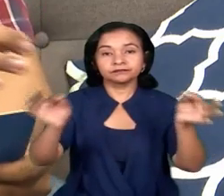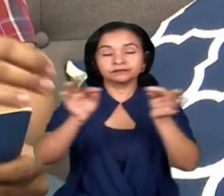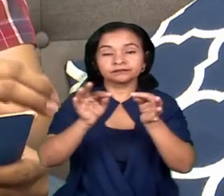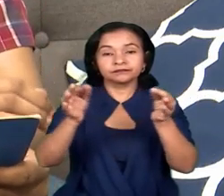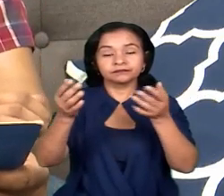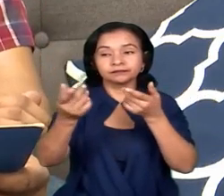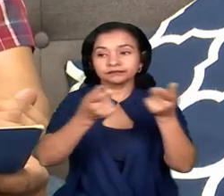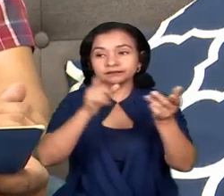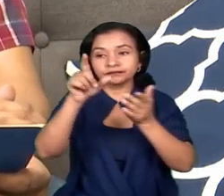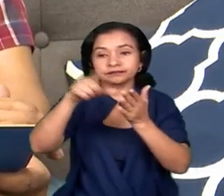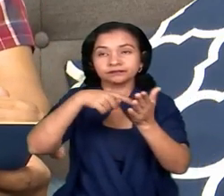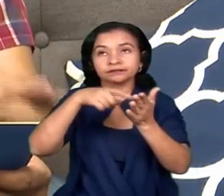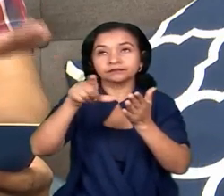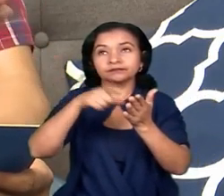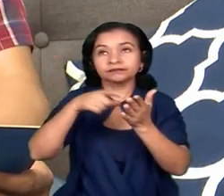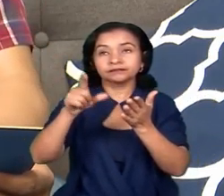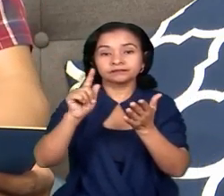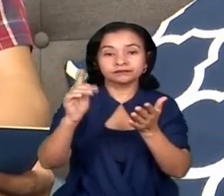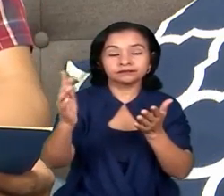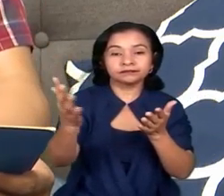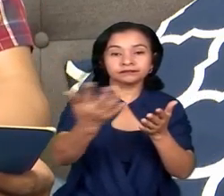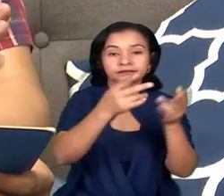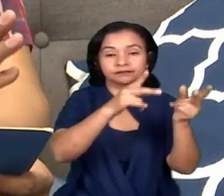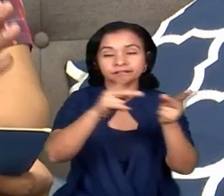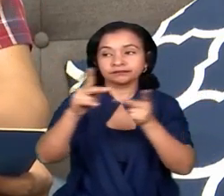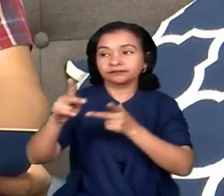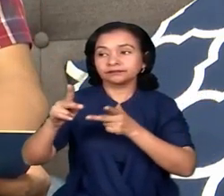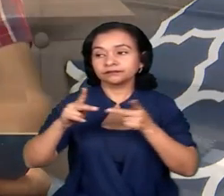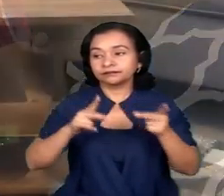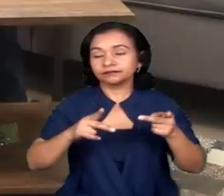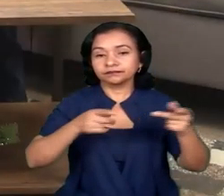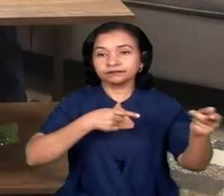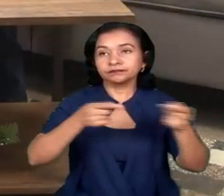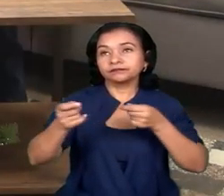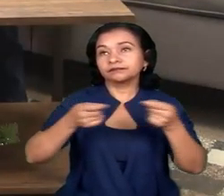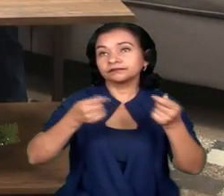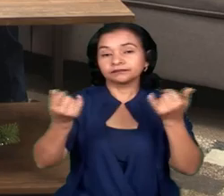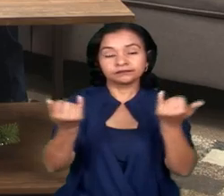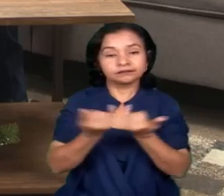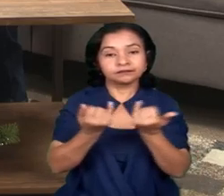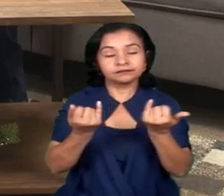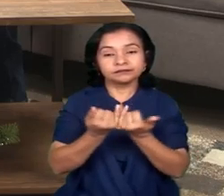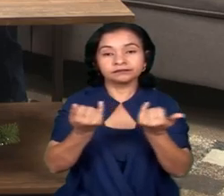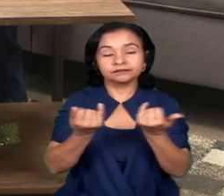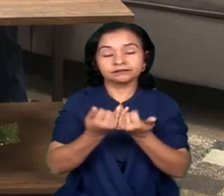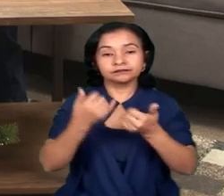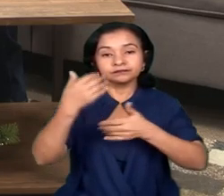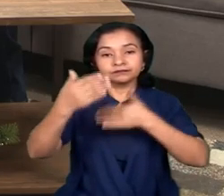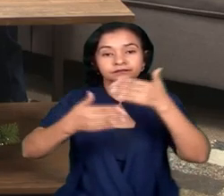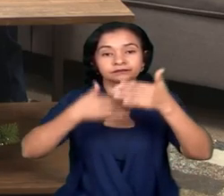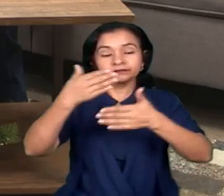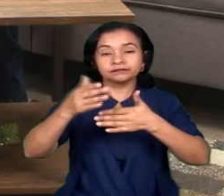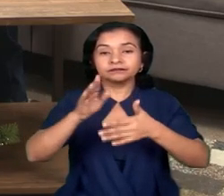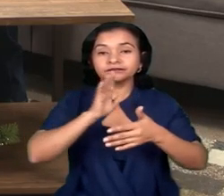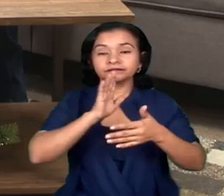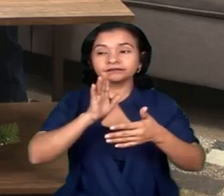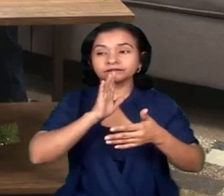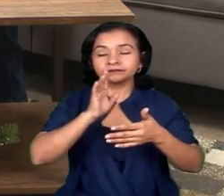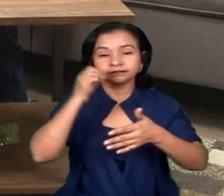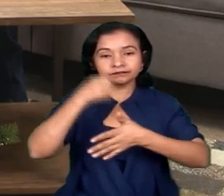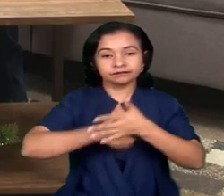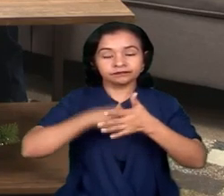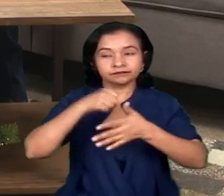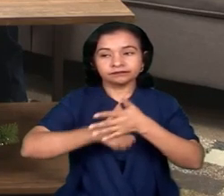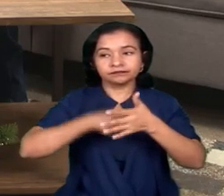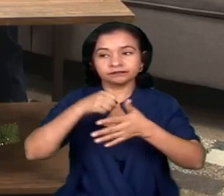digitalización de todos los comerciantes, de los pequeños comerciantes, y también ese proceso de conversación para el